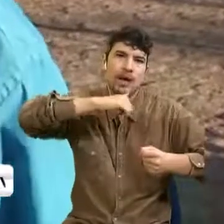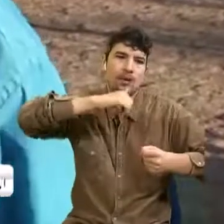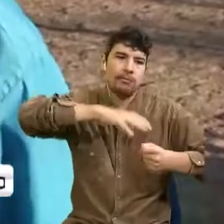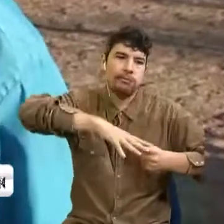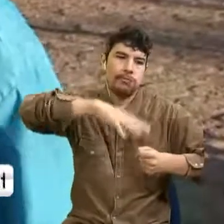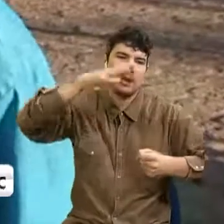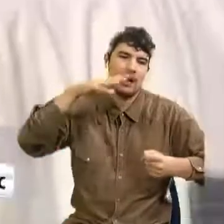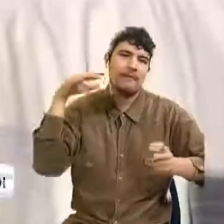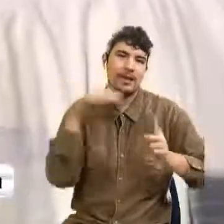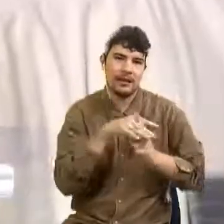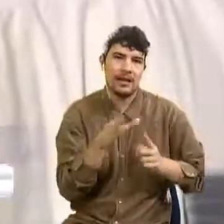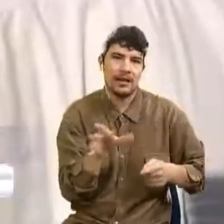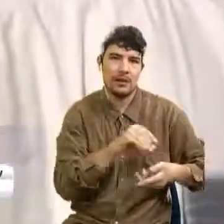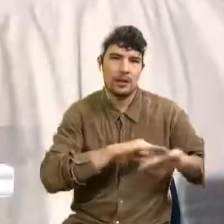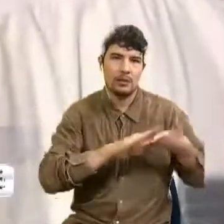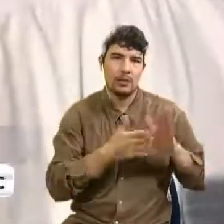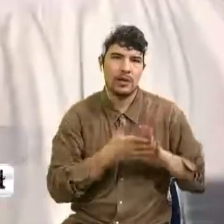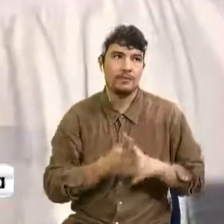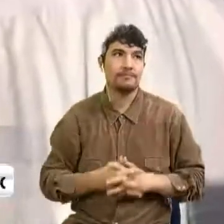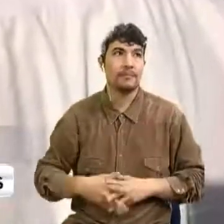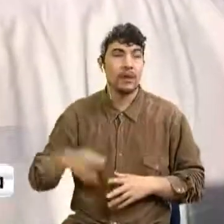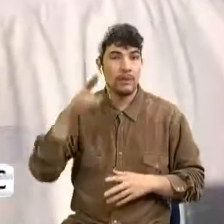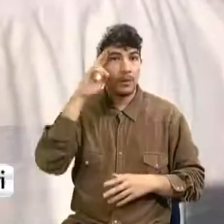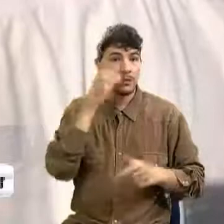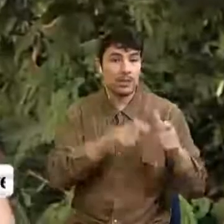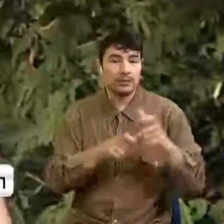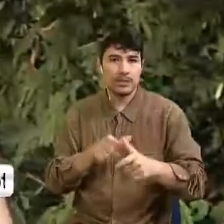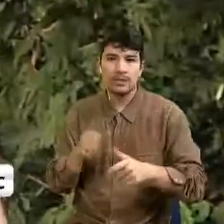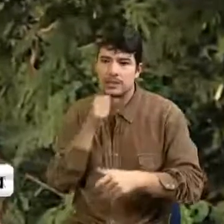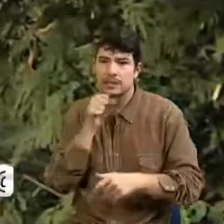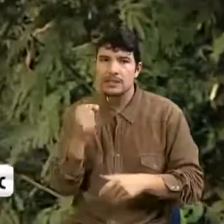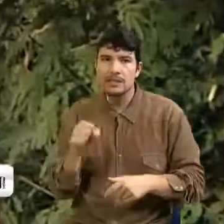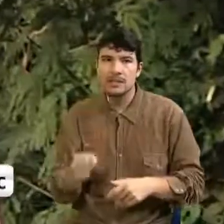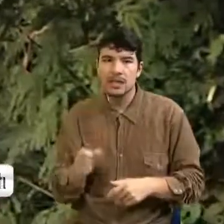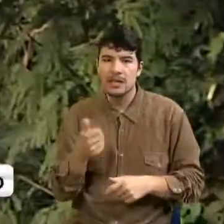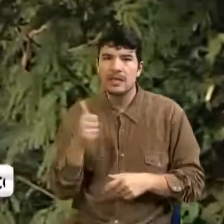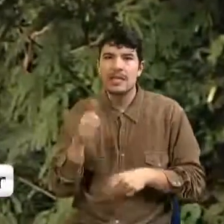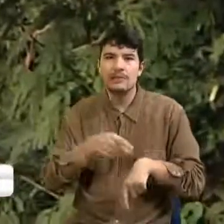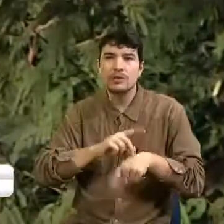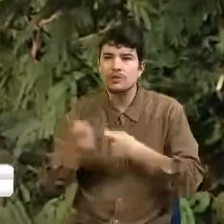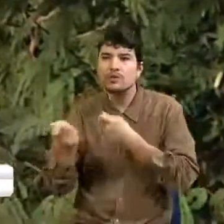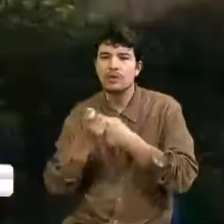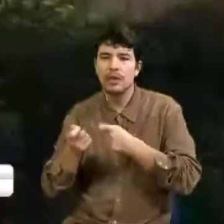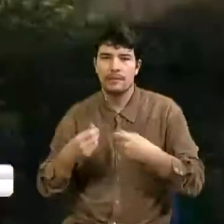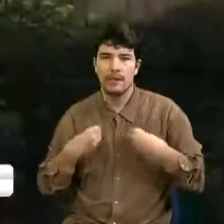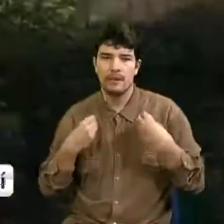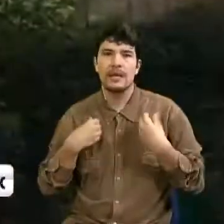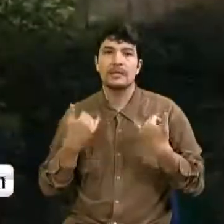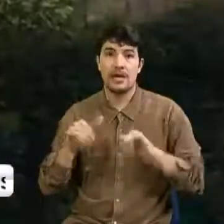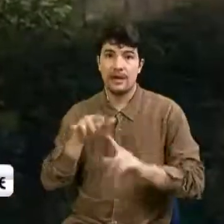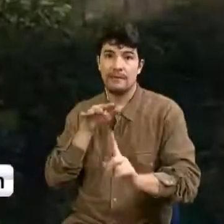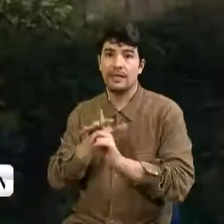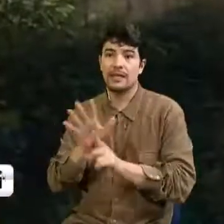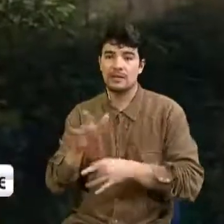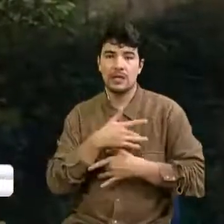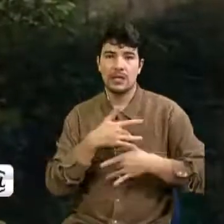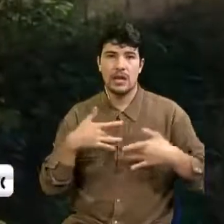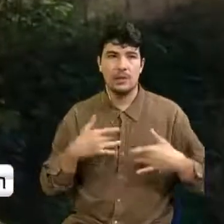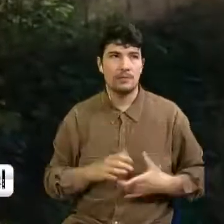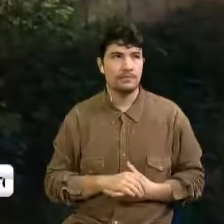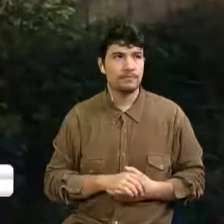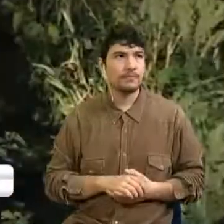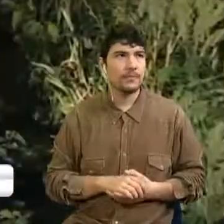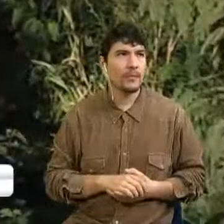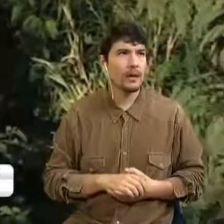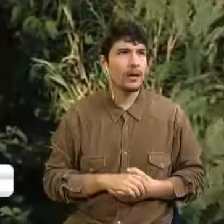paso de la comunidad los adultos mayores que viven a tan solo diez minutos de este sitio ya han sido afectados en su salud hay